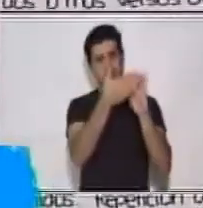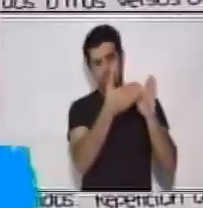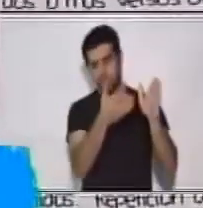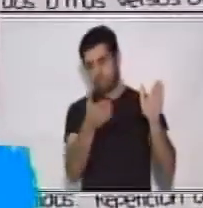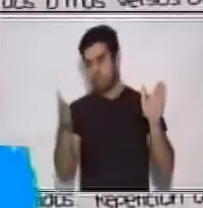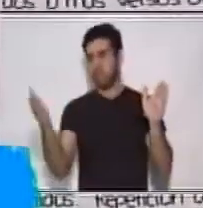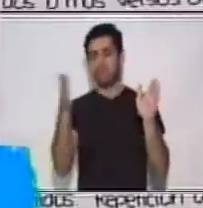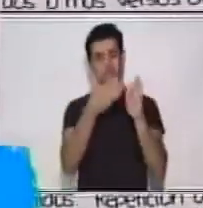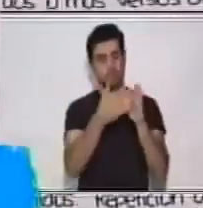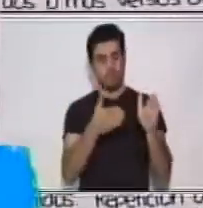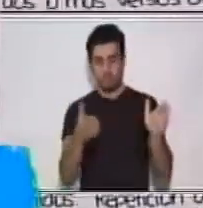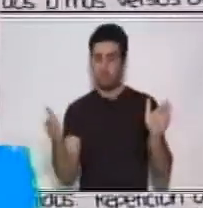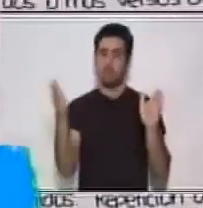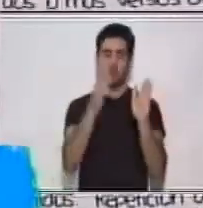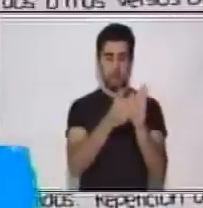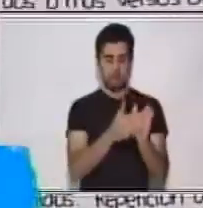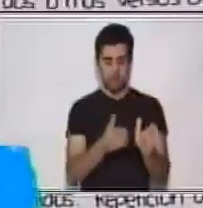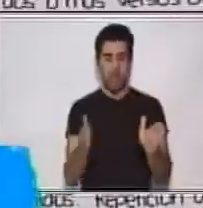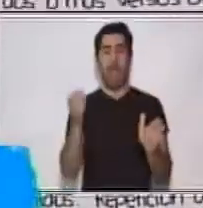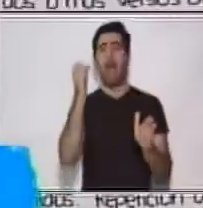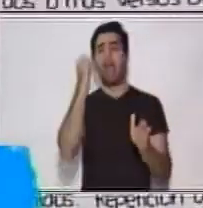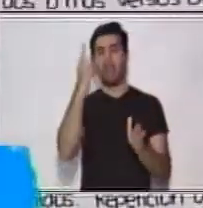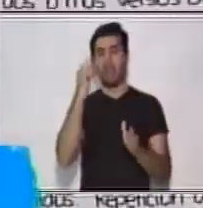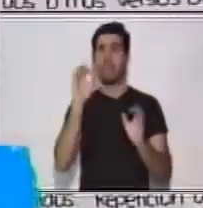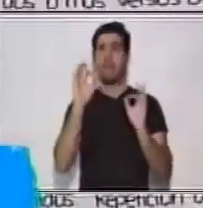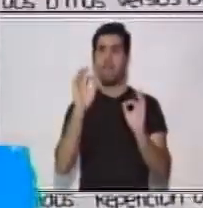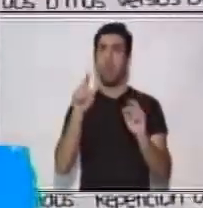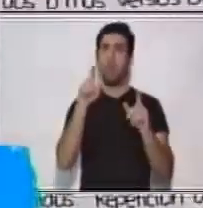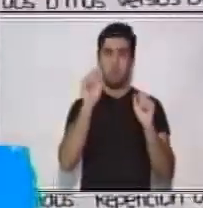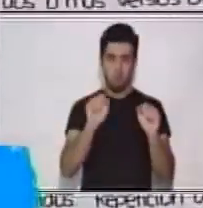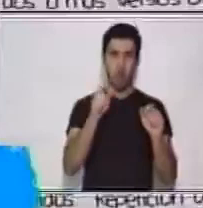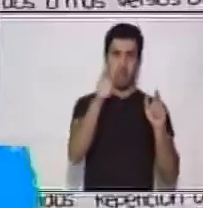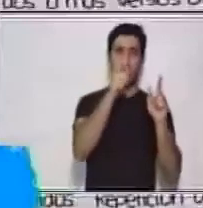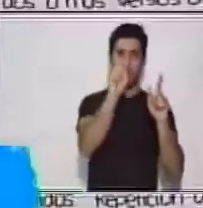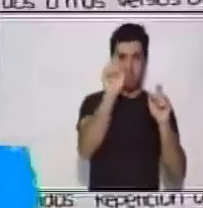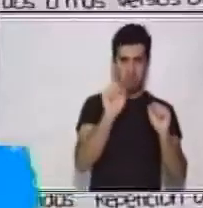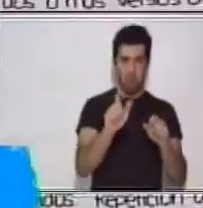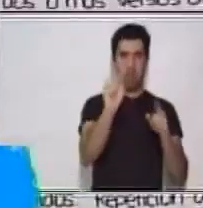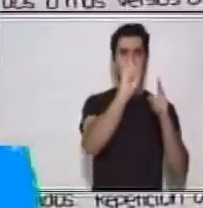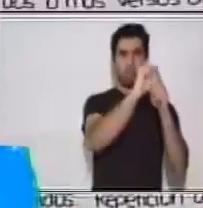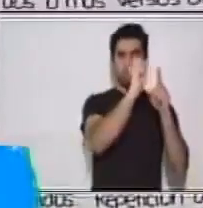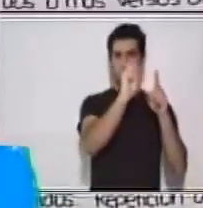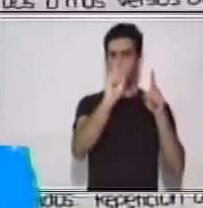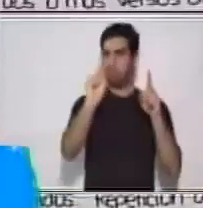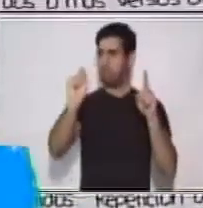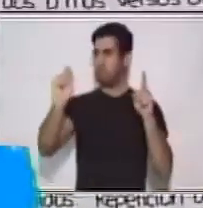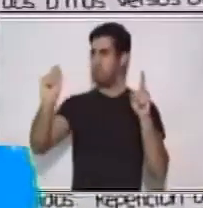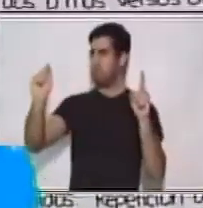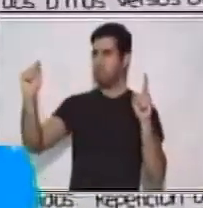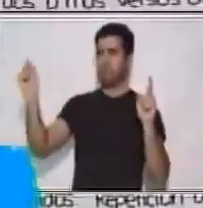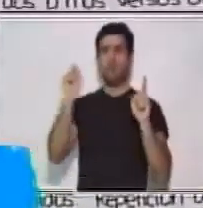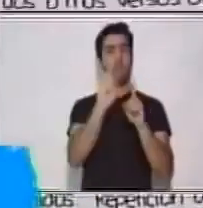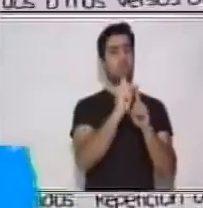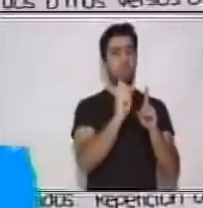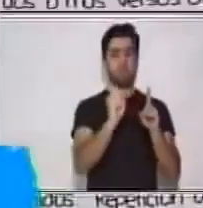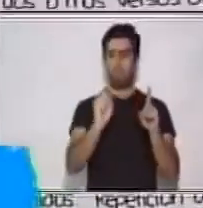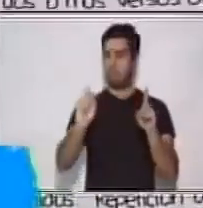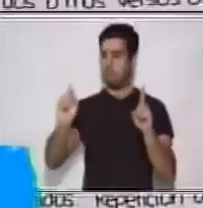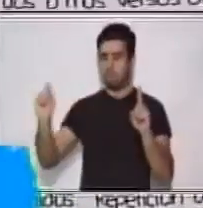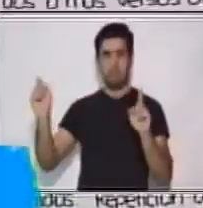líneas separadas, es decir, que vamos a escribir de corrido un poema, porque también hay poemas que se